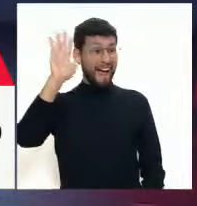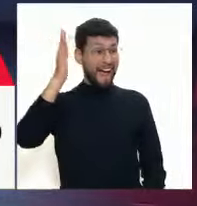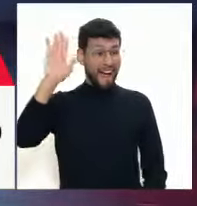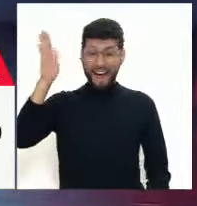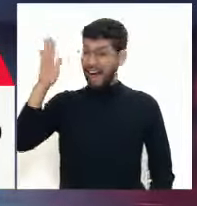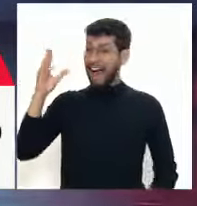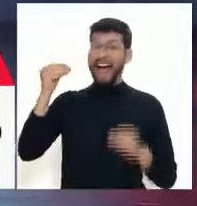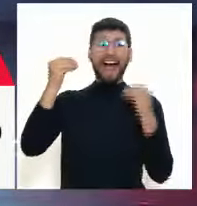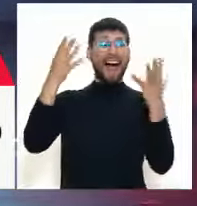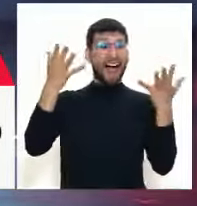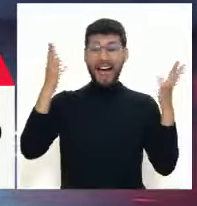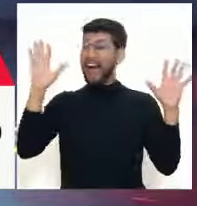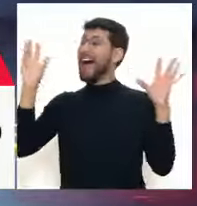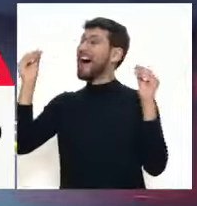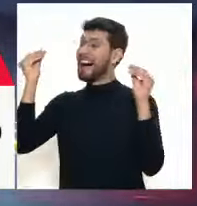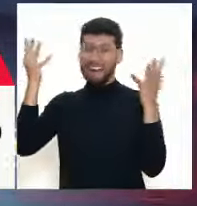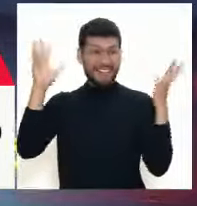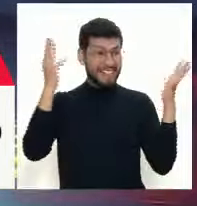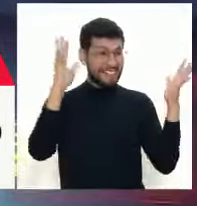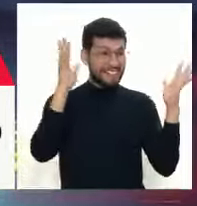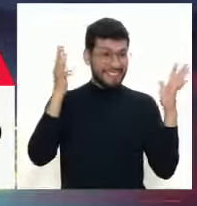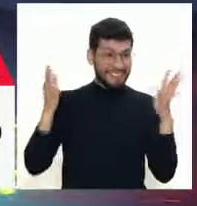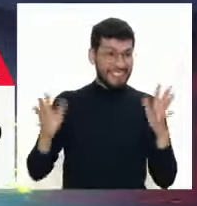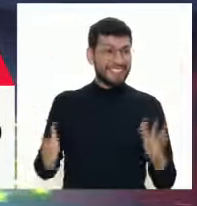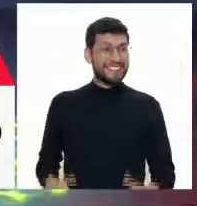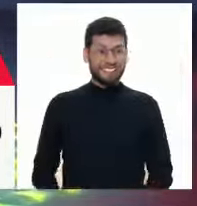¡Hola! ¡Hola! ¿Cómo están?